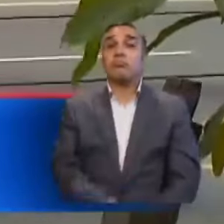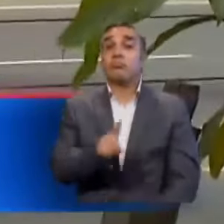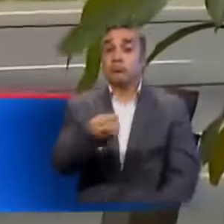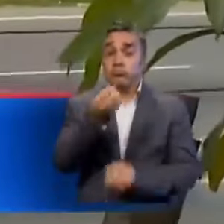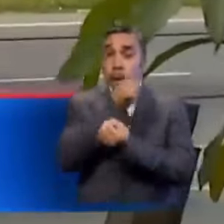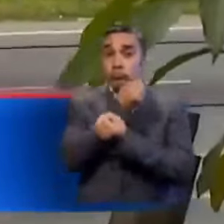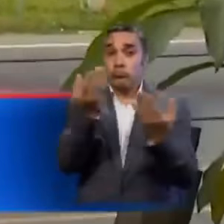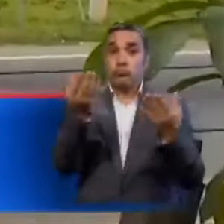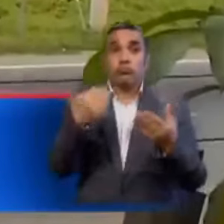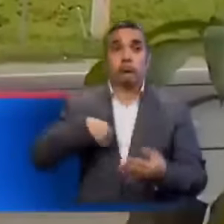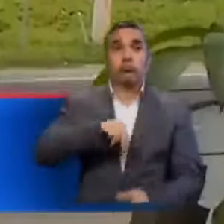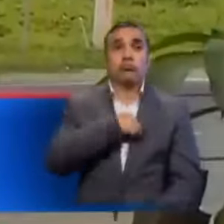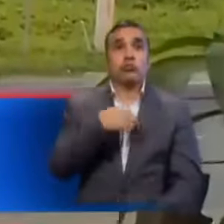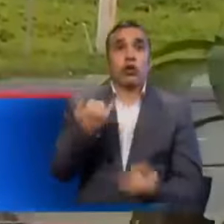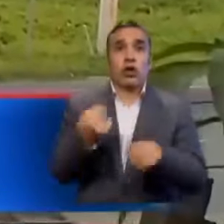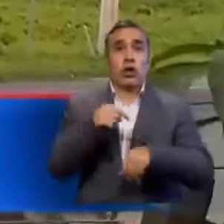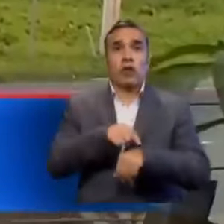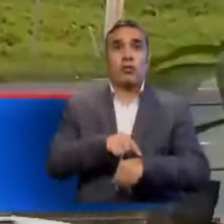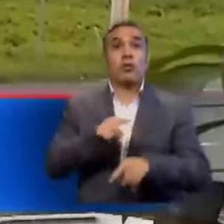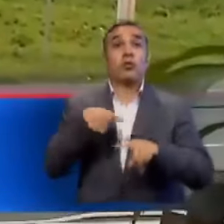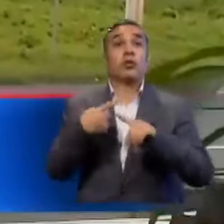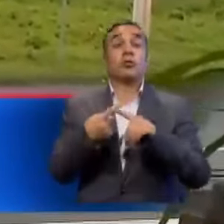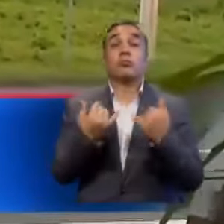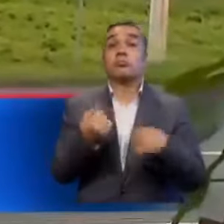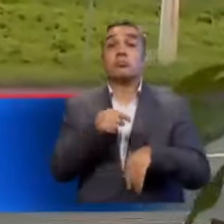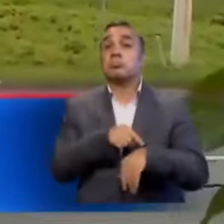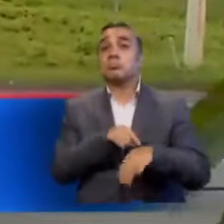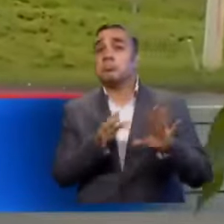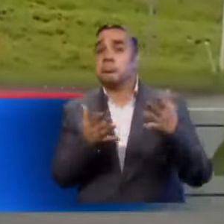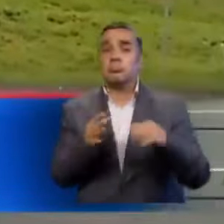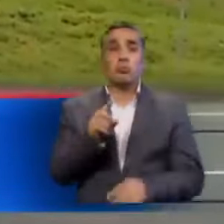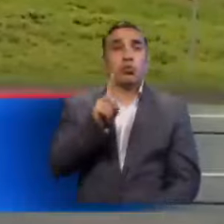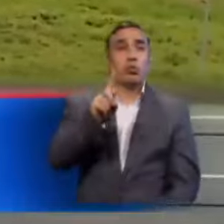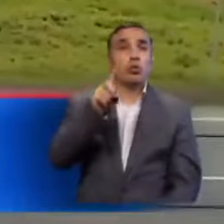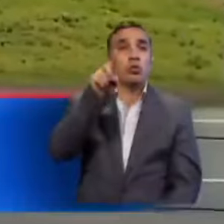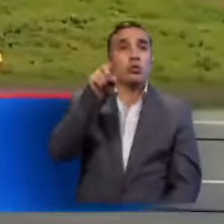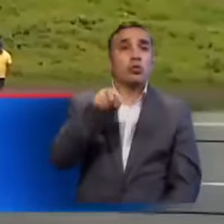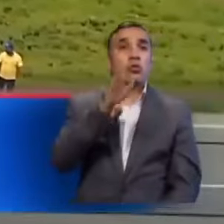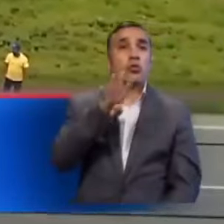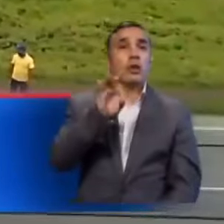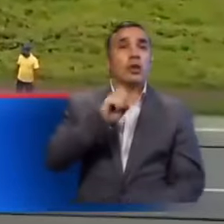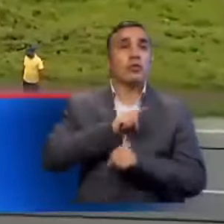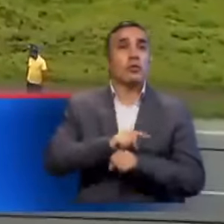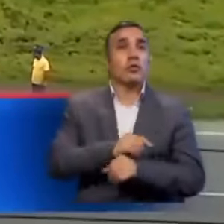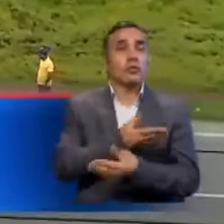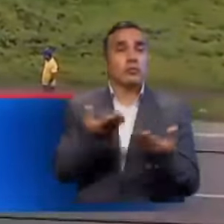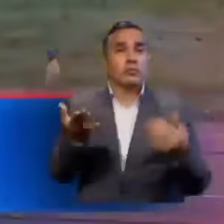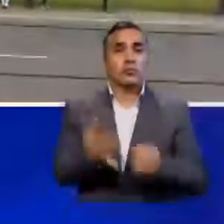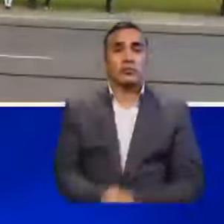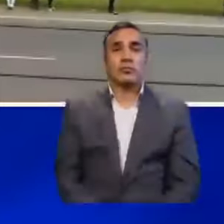informe que les puedo proporcionar a esta hora, cuando son aproximadamente la 1:40.